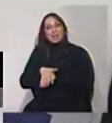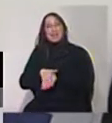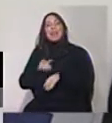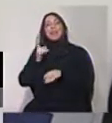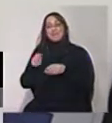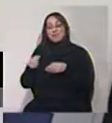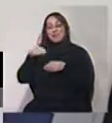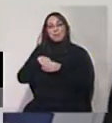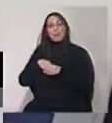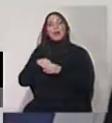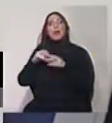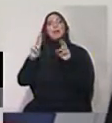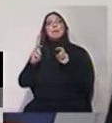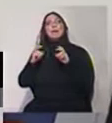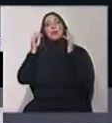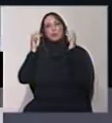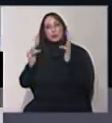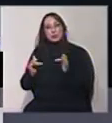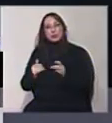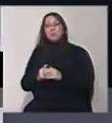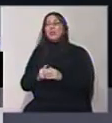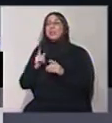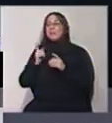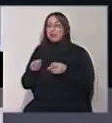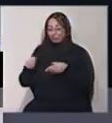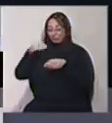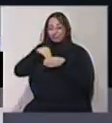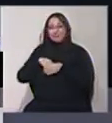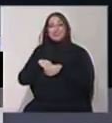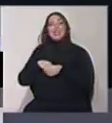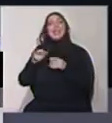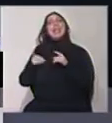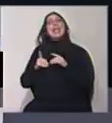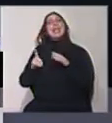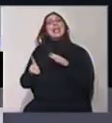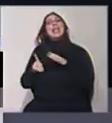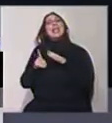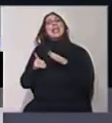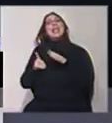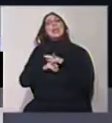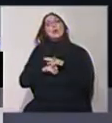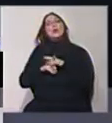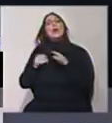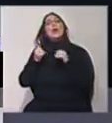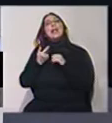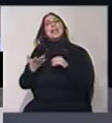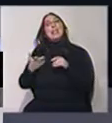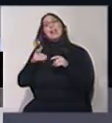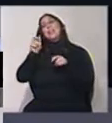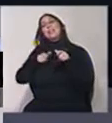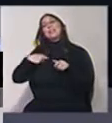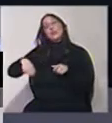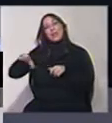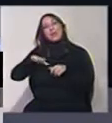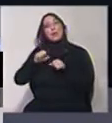incorporar el tema de la educación, tiene que incorporar el tema de la inclusión de la mayor cantidad de ciudadanos posibles, tiene la